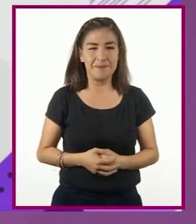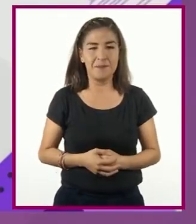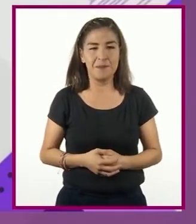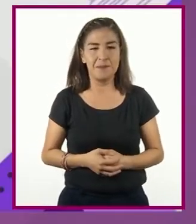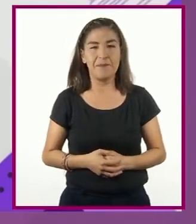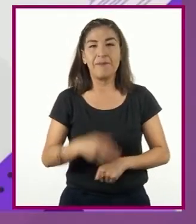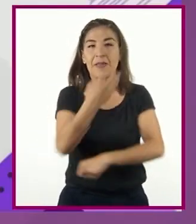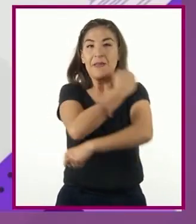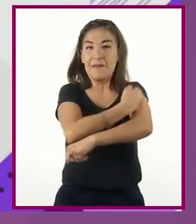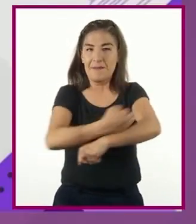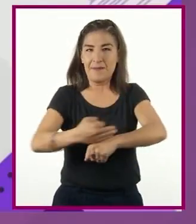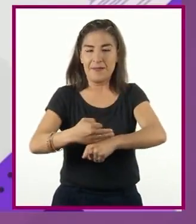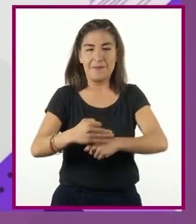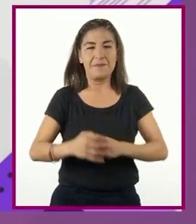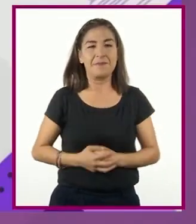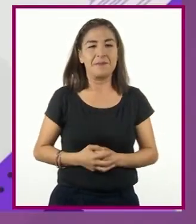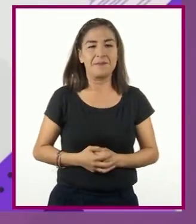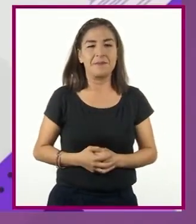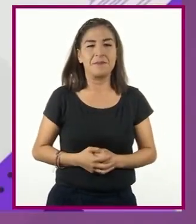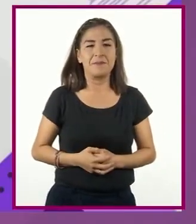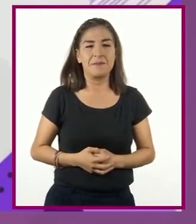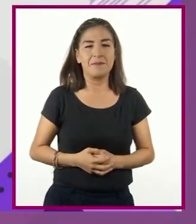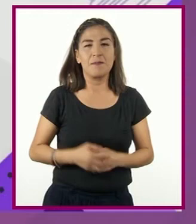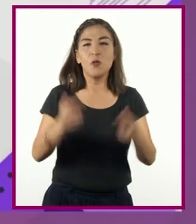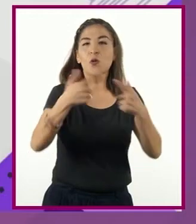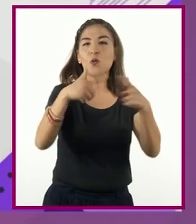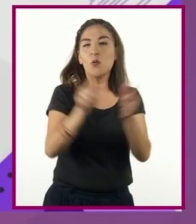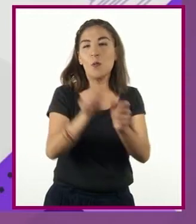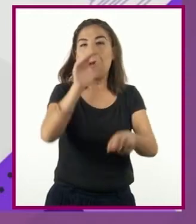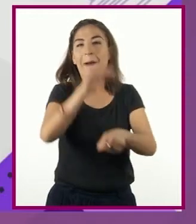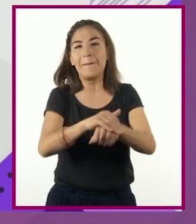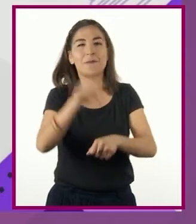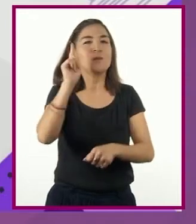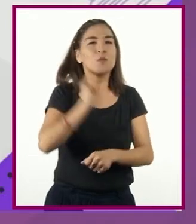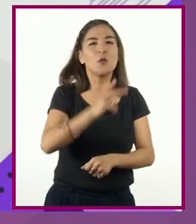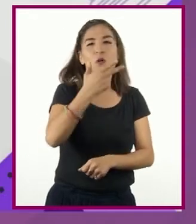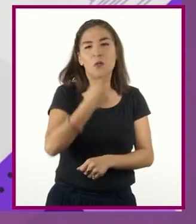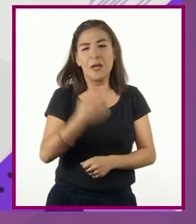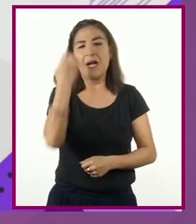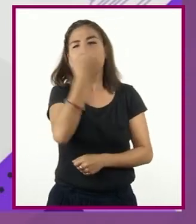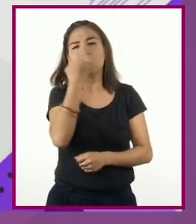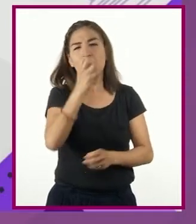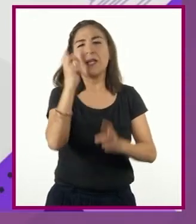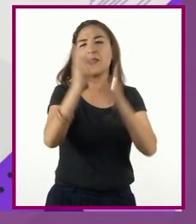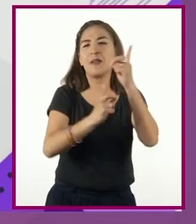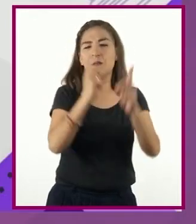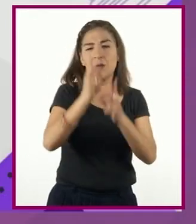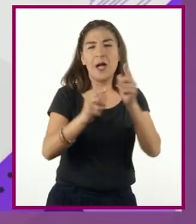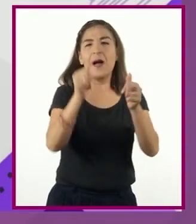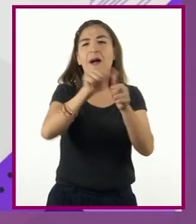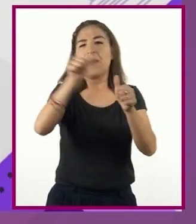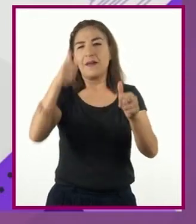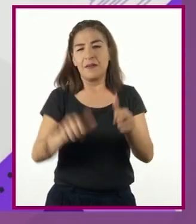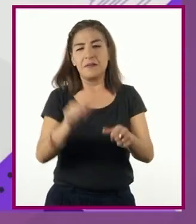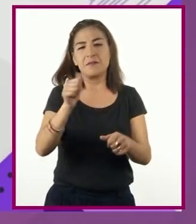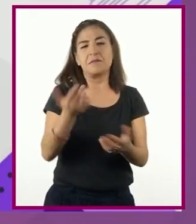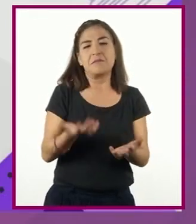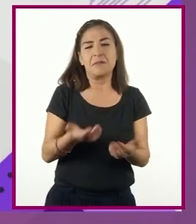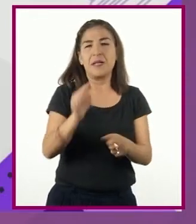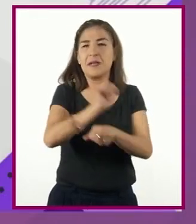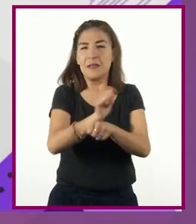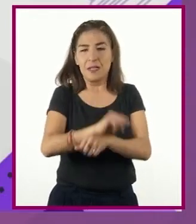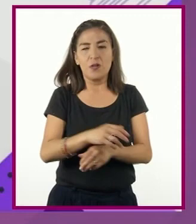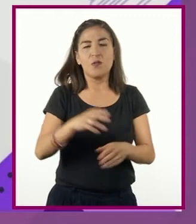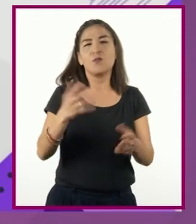La familia, grupos de amigas y amigos, escolares, deportivos, artísticos,